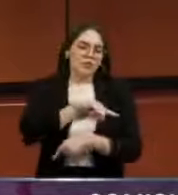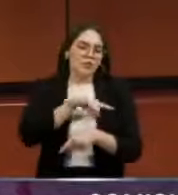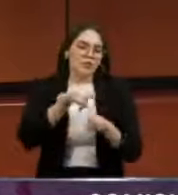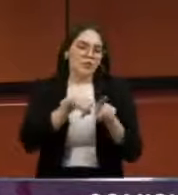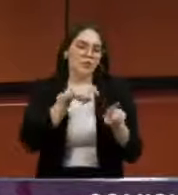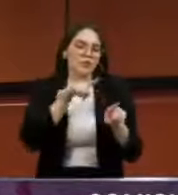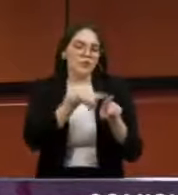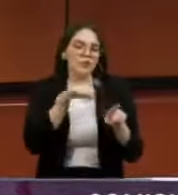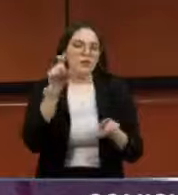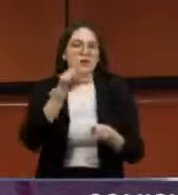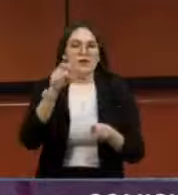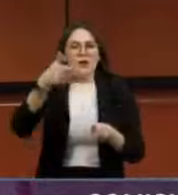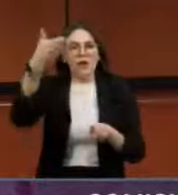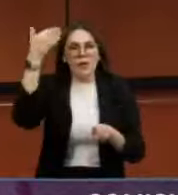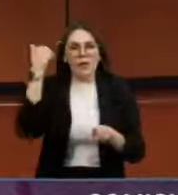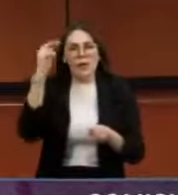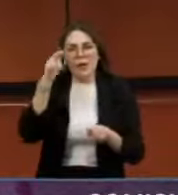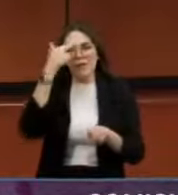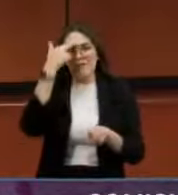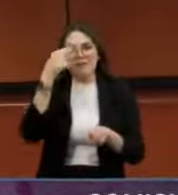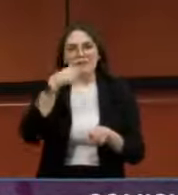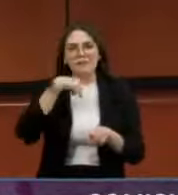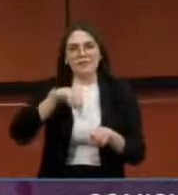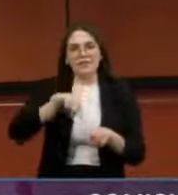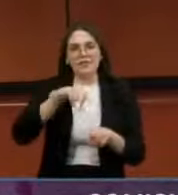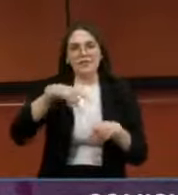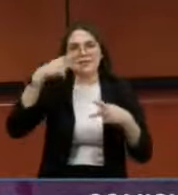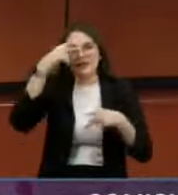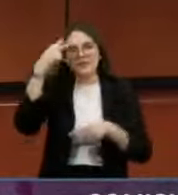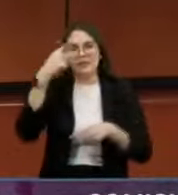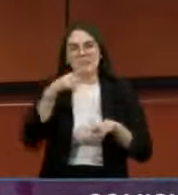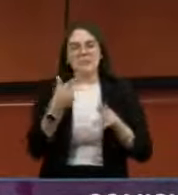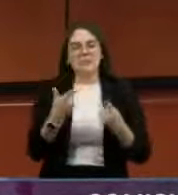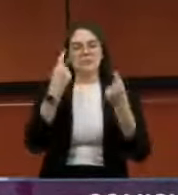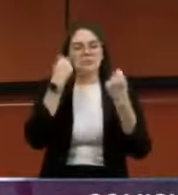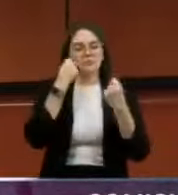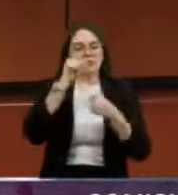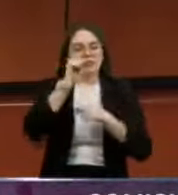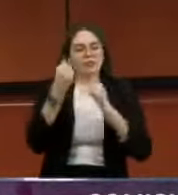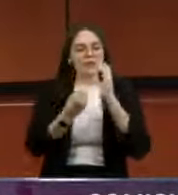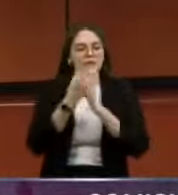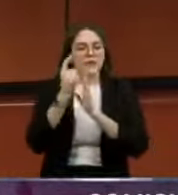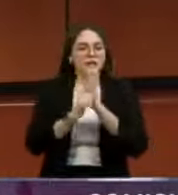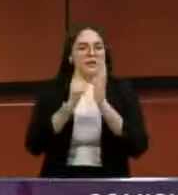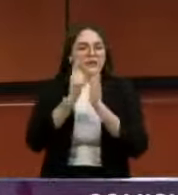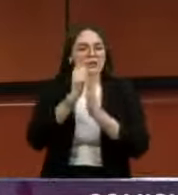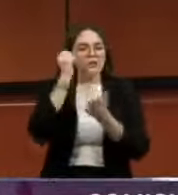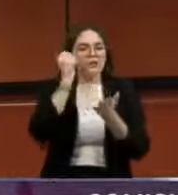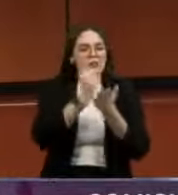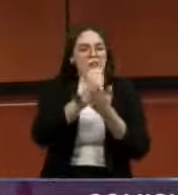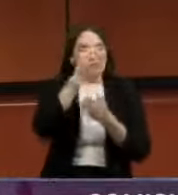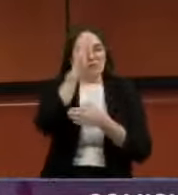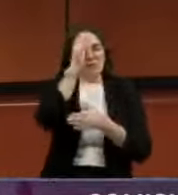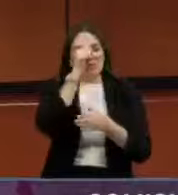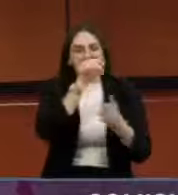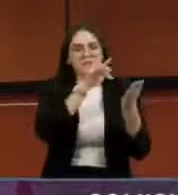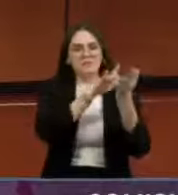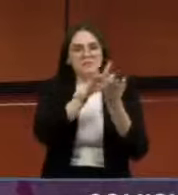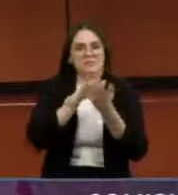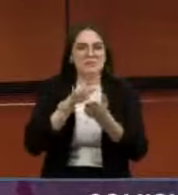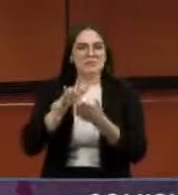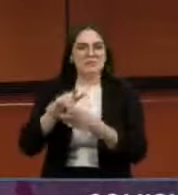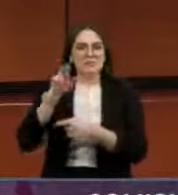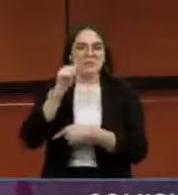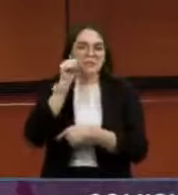leyes en contra de nuestro pueblo. Nos decían que el pueblo era el responsable de las crisis económicas